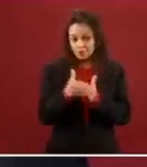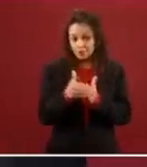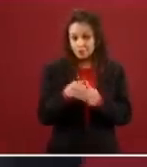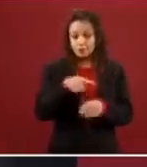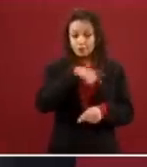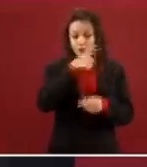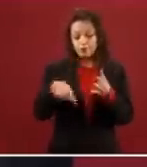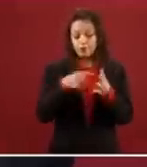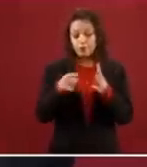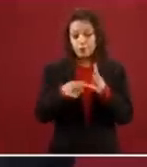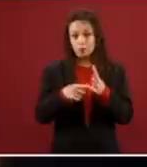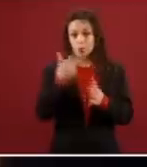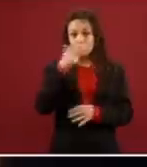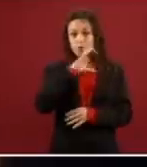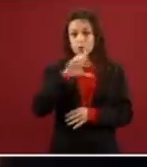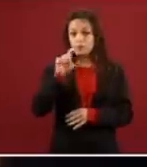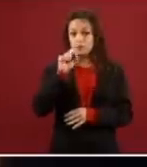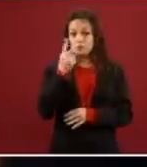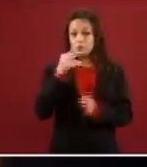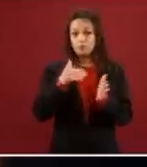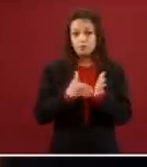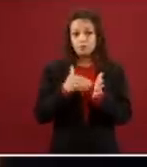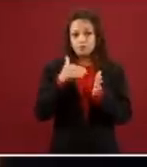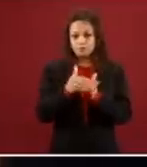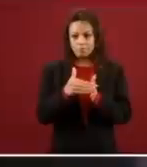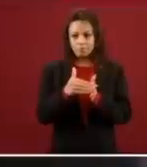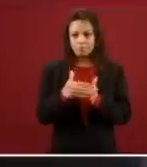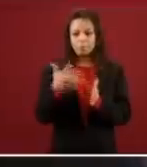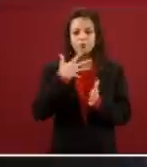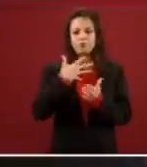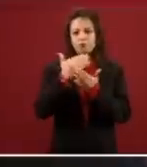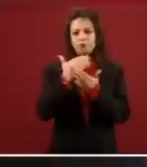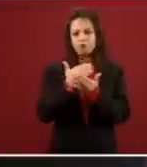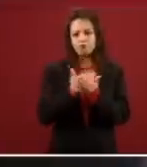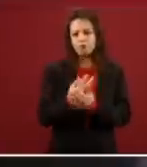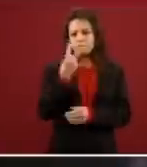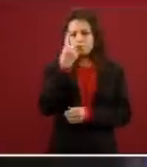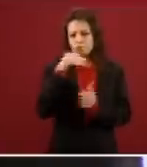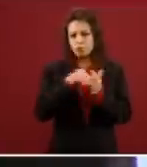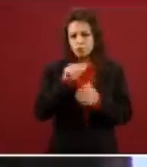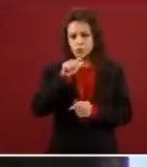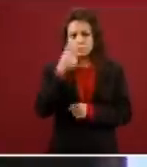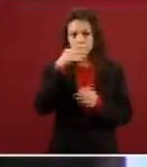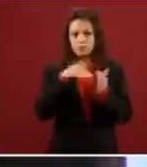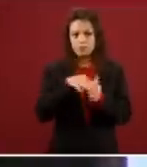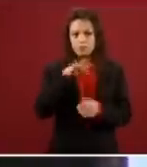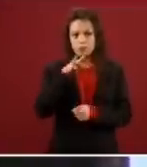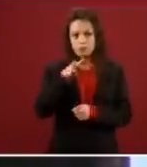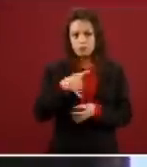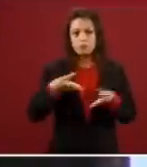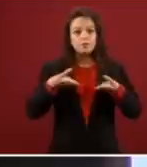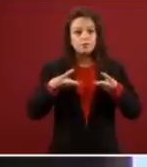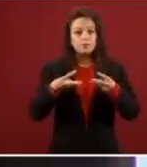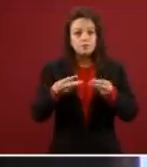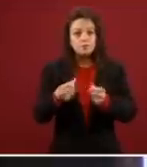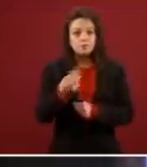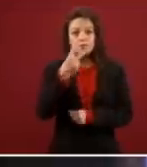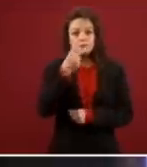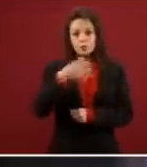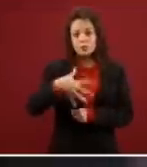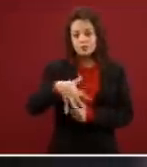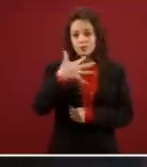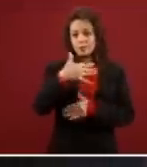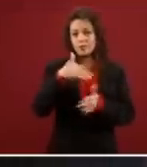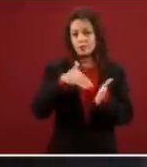caso son 822 millones de pesos facturados entre 2017 y 2019, gastos por 615 millones. Nuevamente,